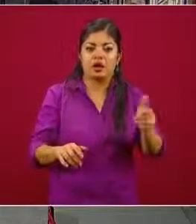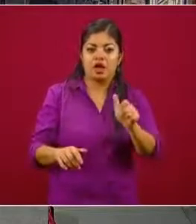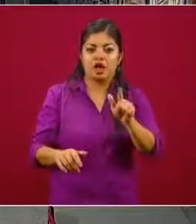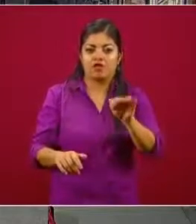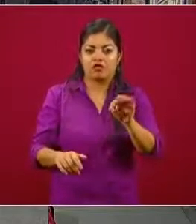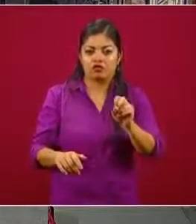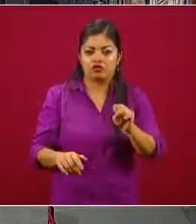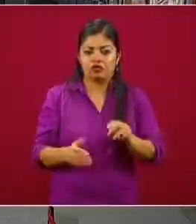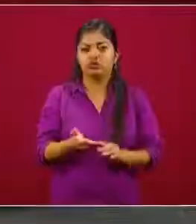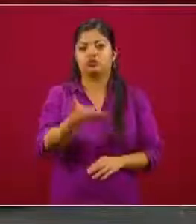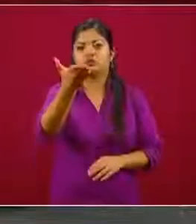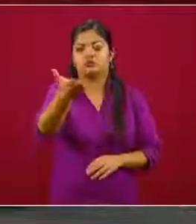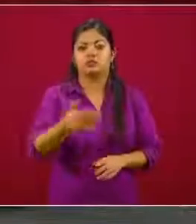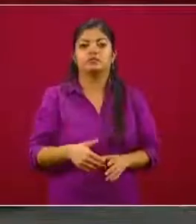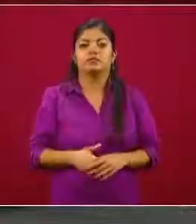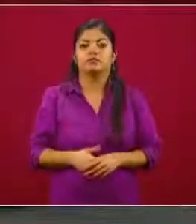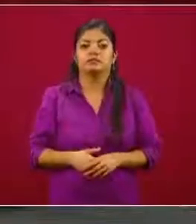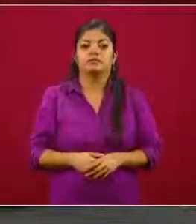usted.